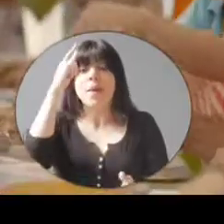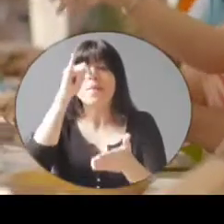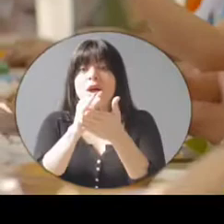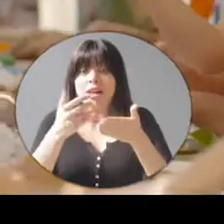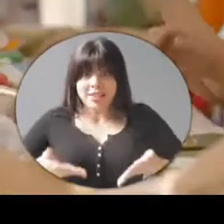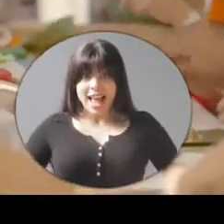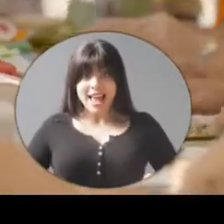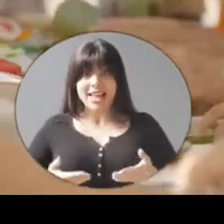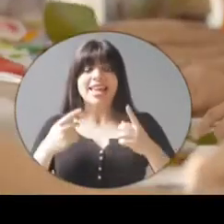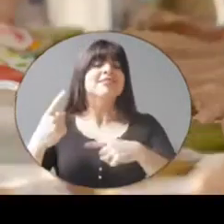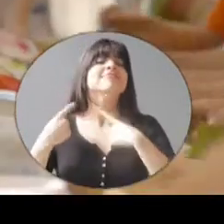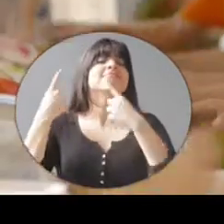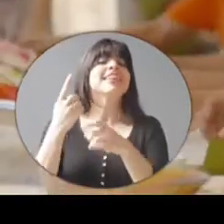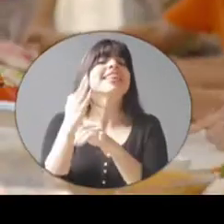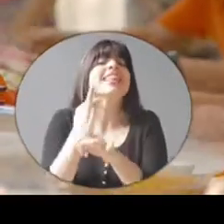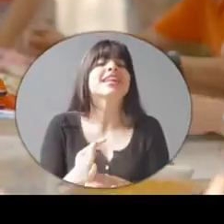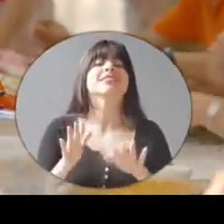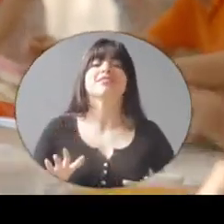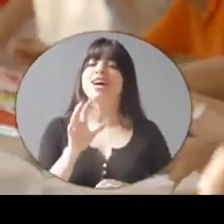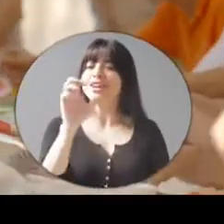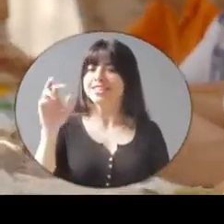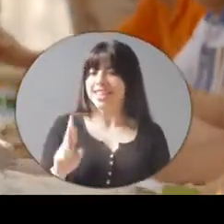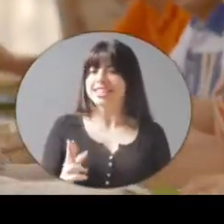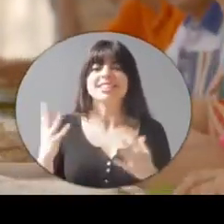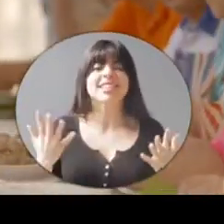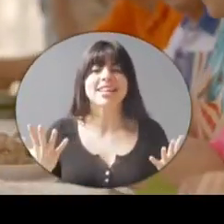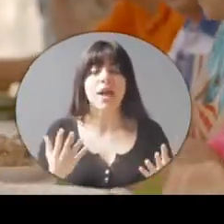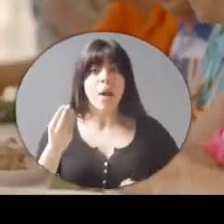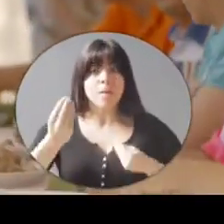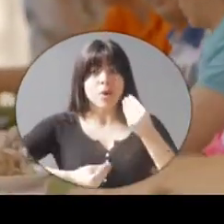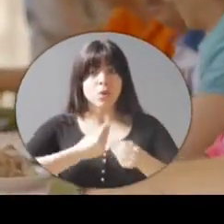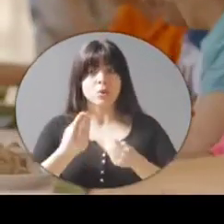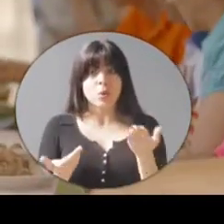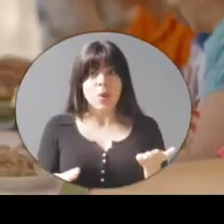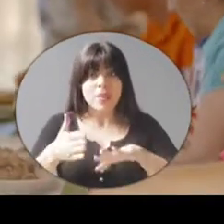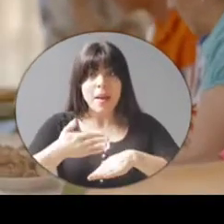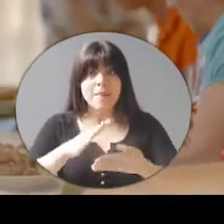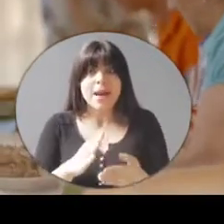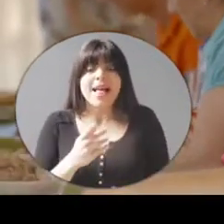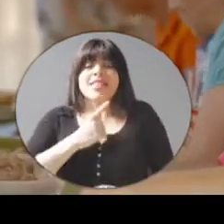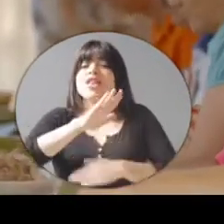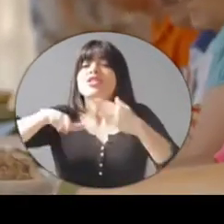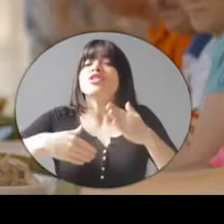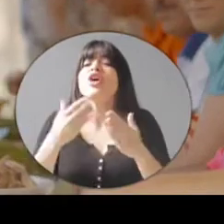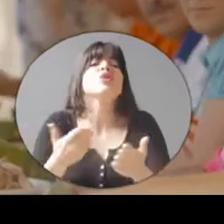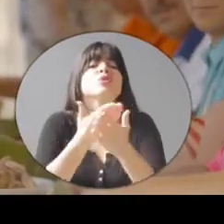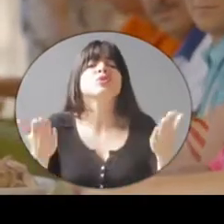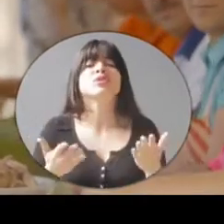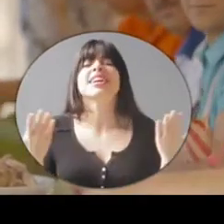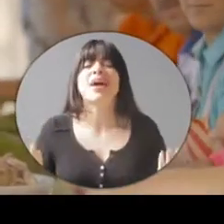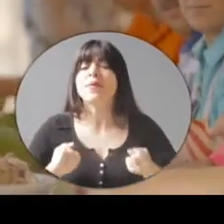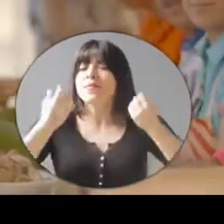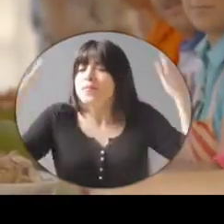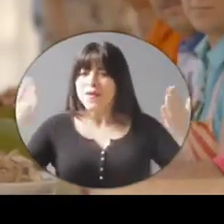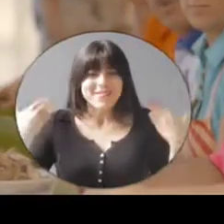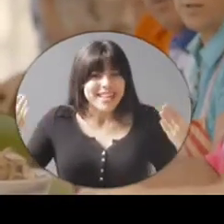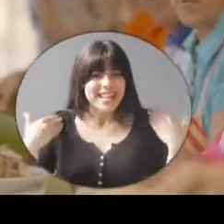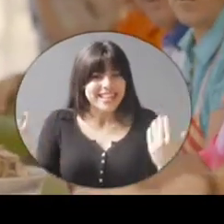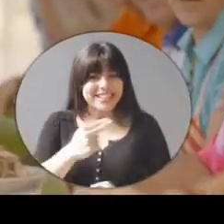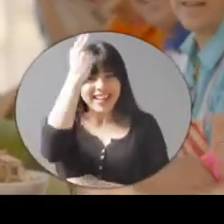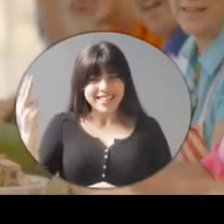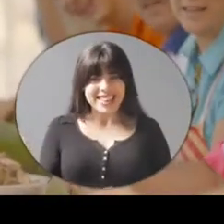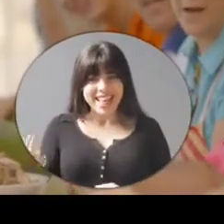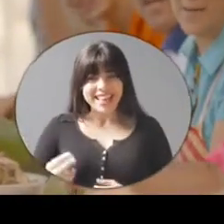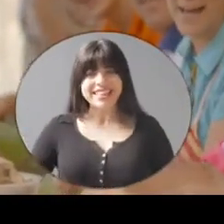Por eso desde aquí, en esta tradición tan costarricense que es la producción de tamales, les deseamos para todos y todas una muy,